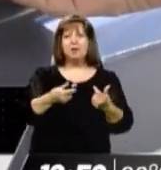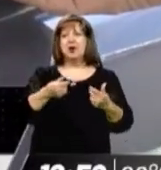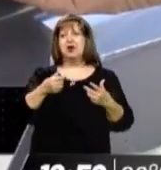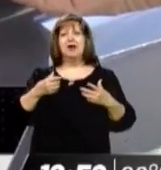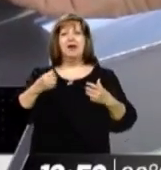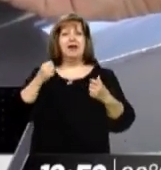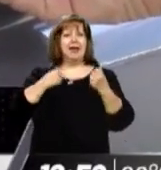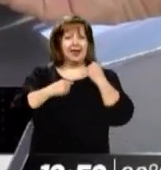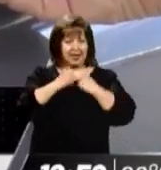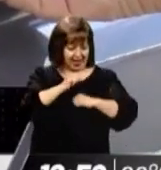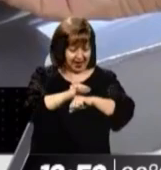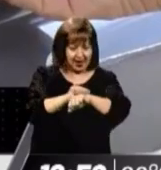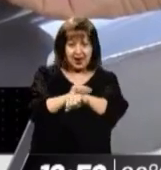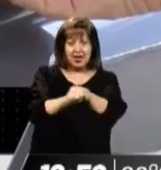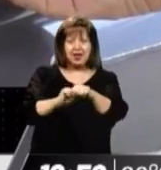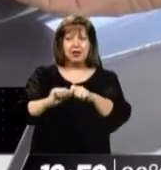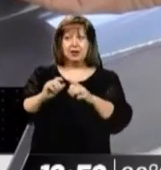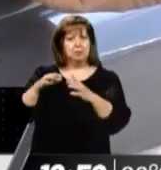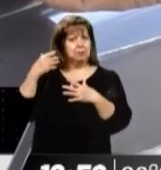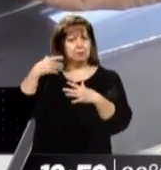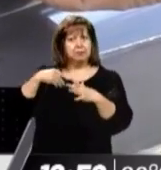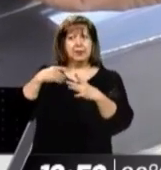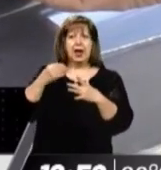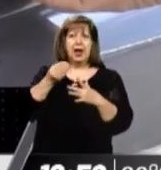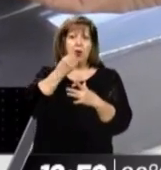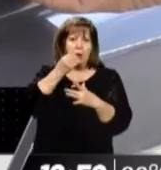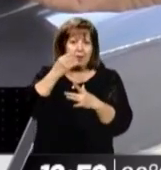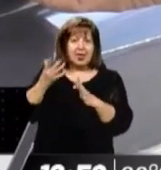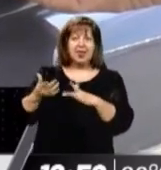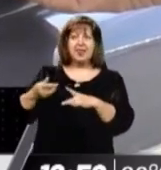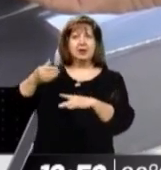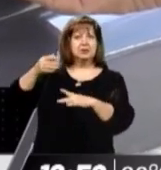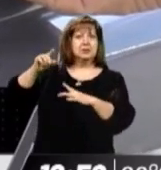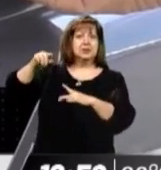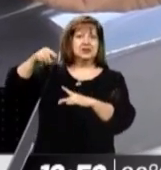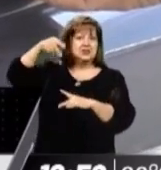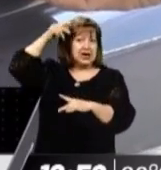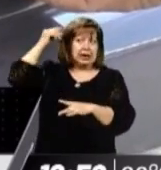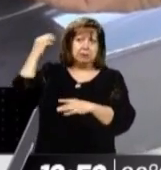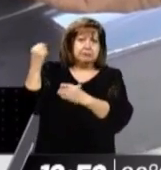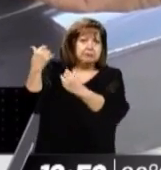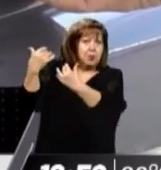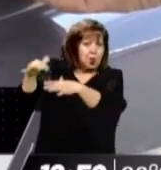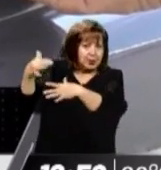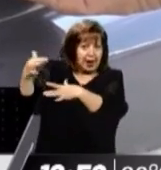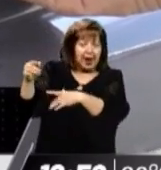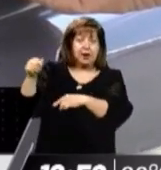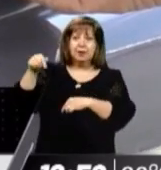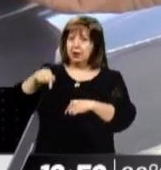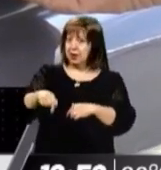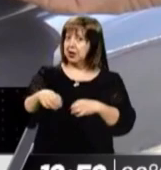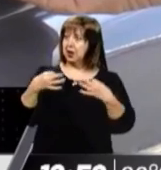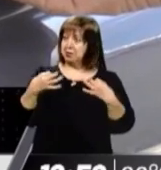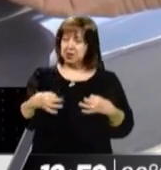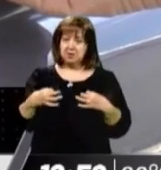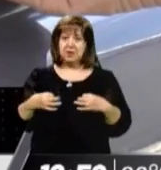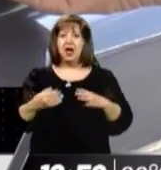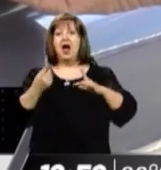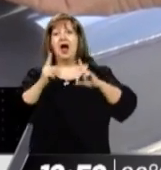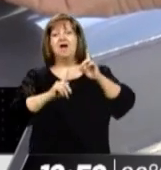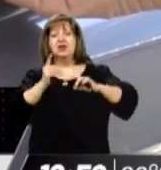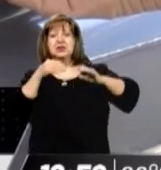aseo, higiene personal, que son muy caros al otro lado. Y acá son de largo, bueno, los abarrotes, todo eso es de larga duración. Usted lo puede tener